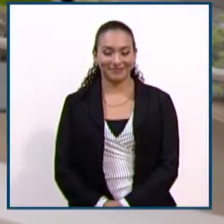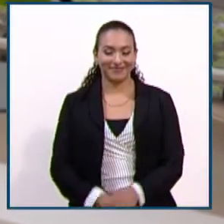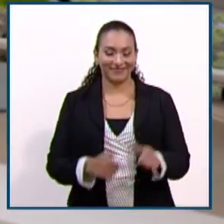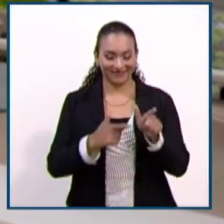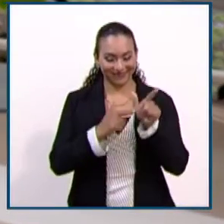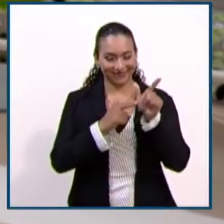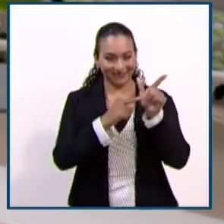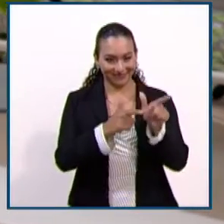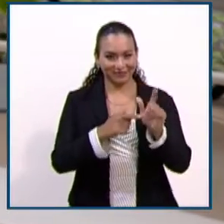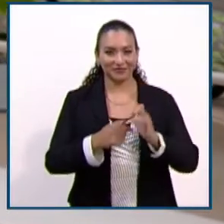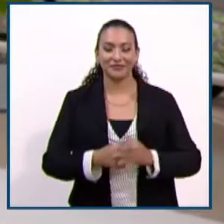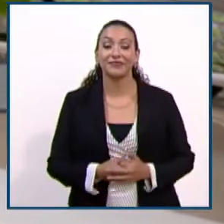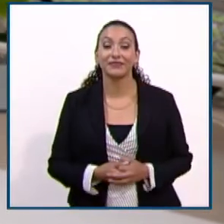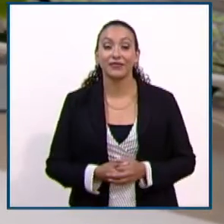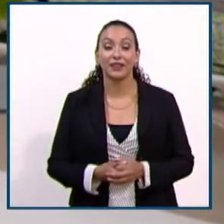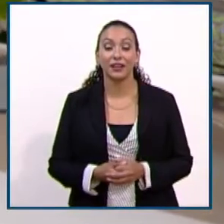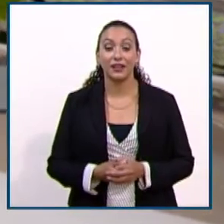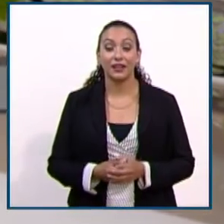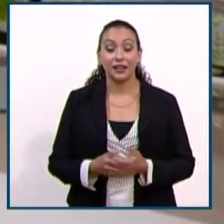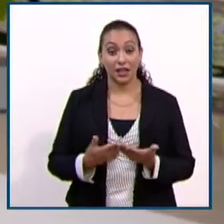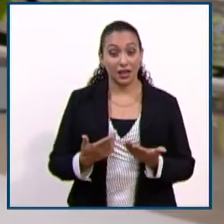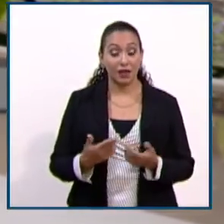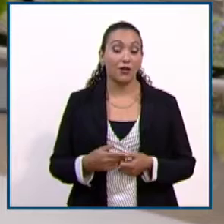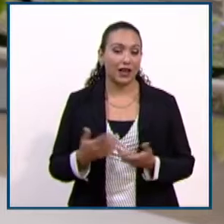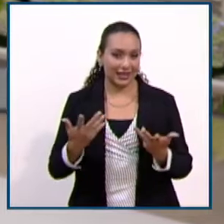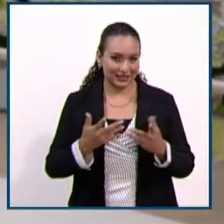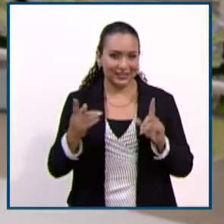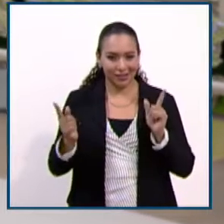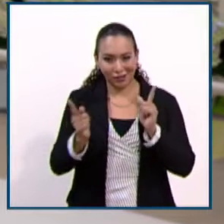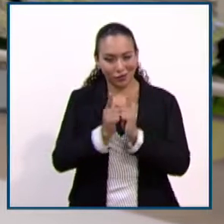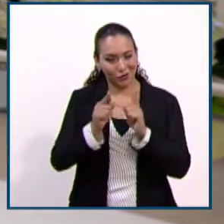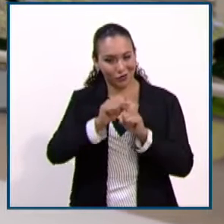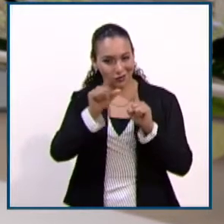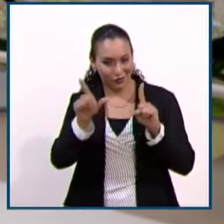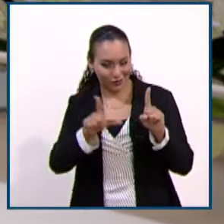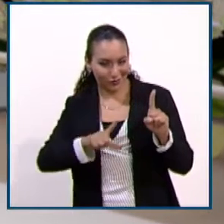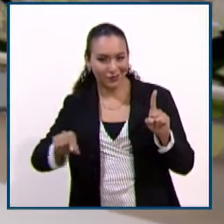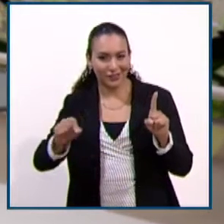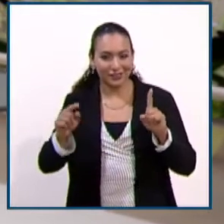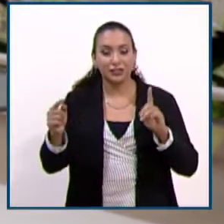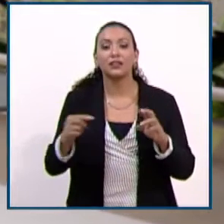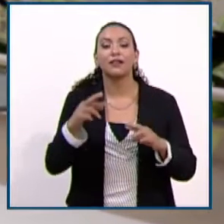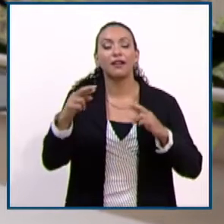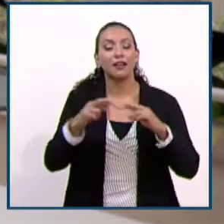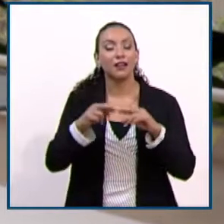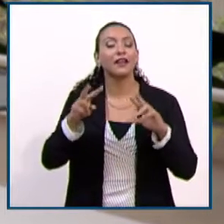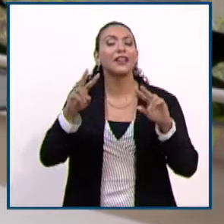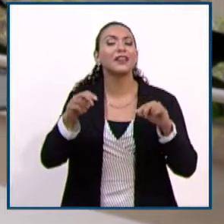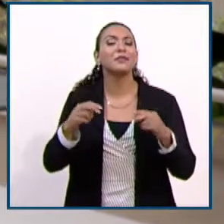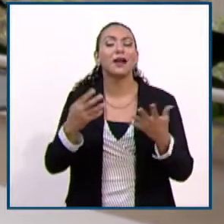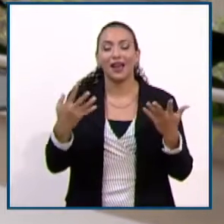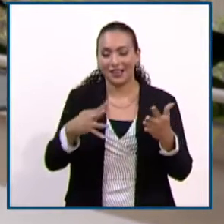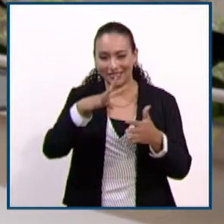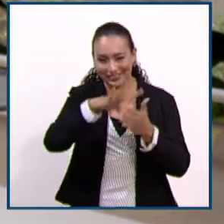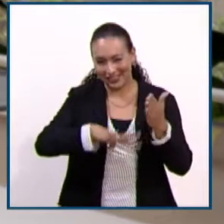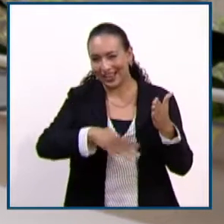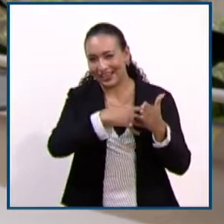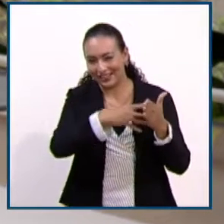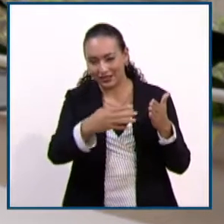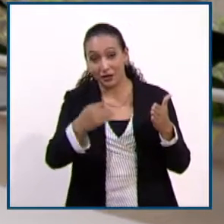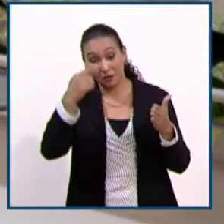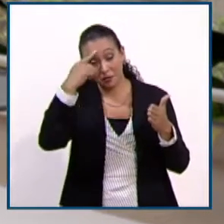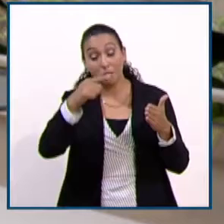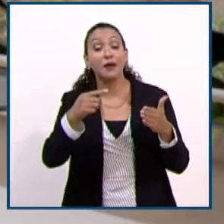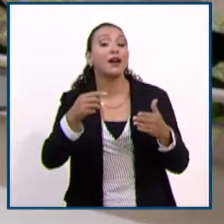Continuamos con la información. En el marco del octavo encuentro regional en materia de seguridad y justicia, el ministro Lainez Potisek concedió